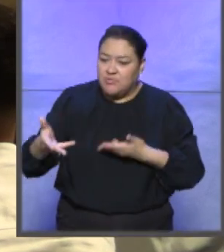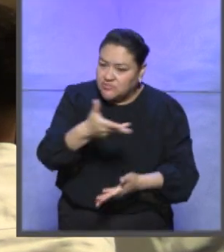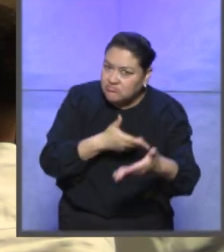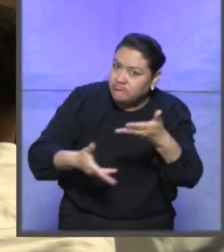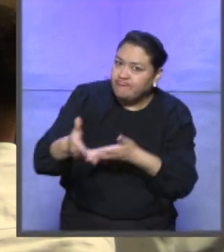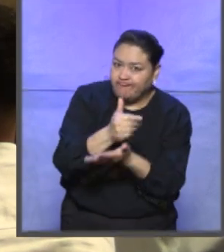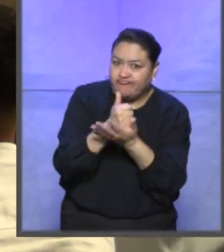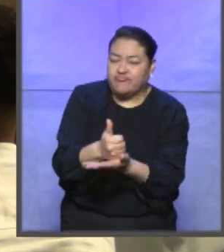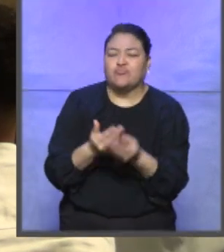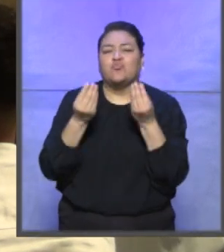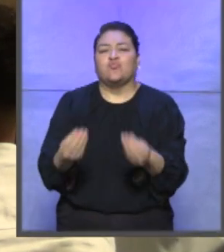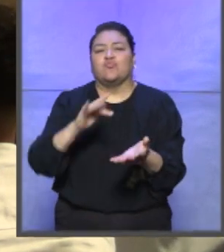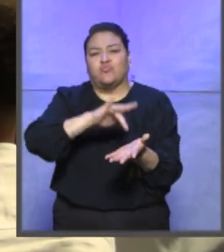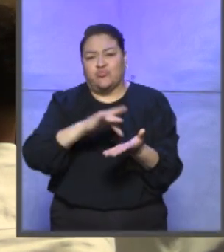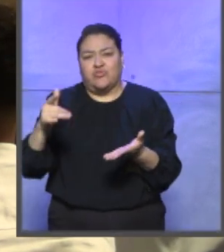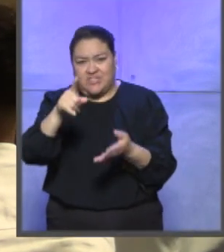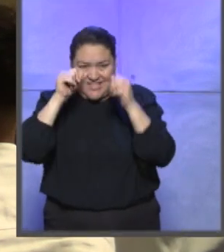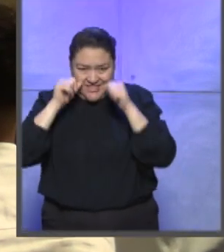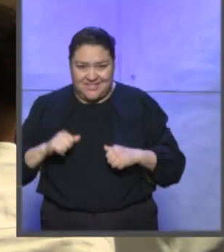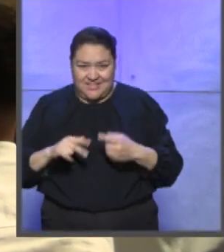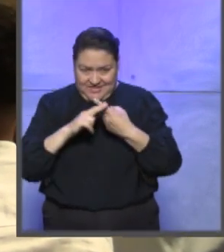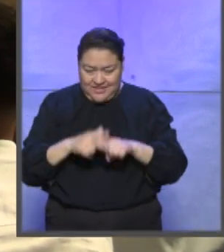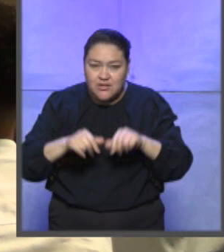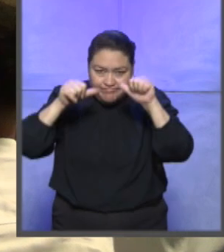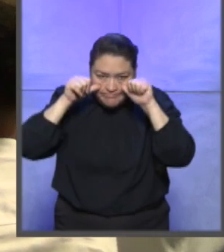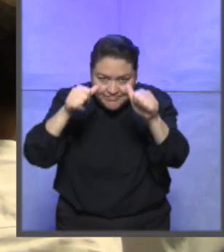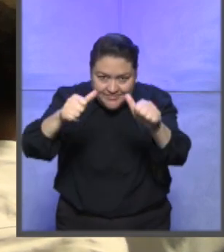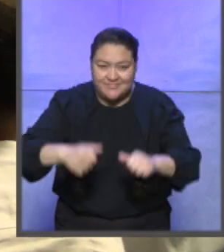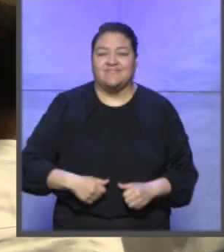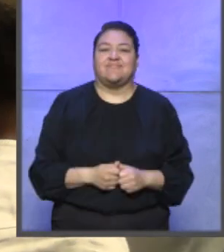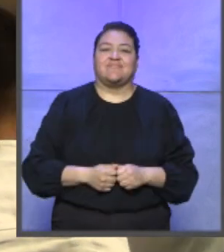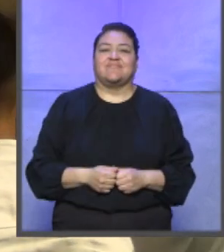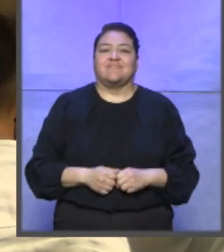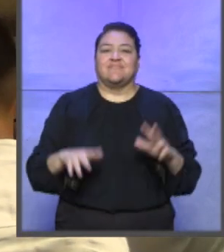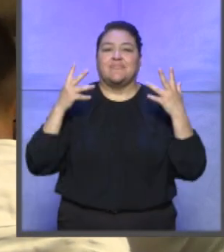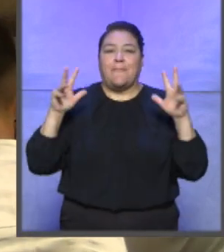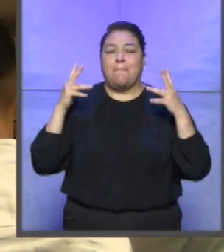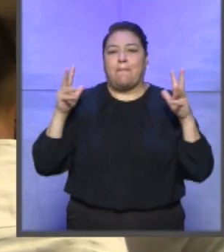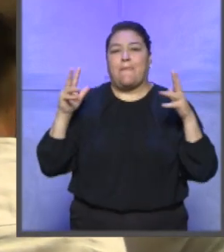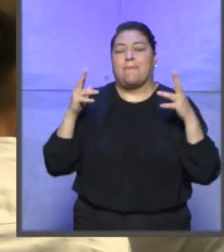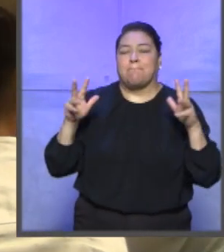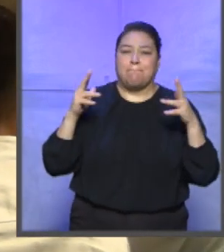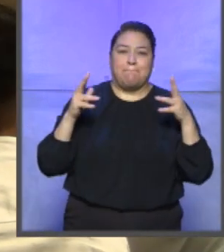colaborar para erradicar. Muchísimas, muchísimas gracias por su presencia y vamos a escucharlos.